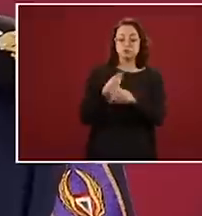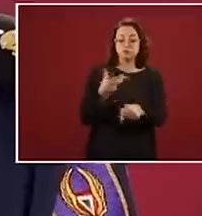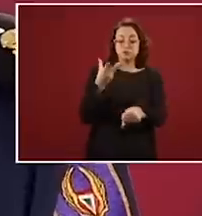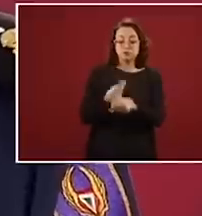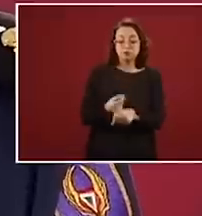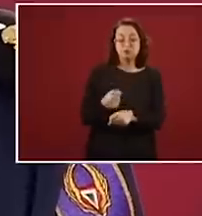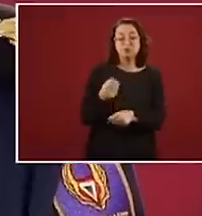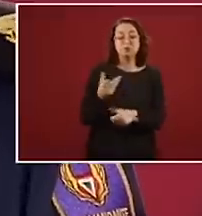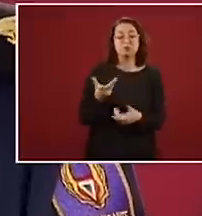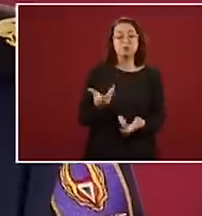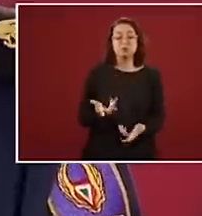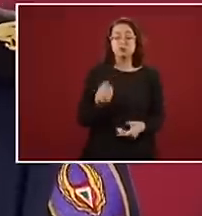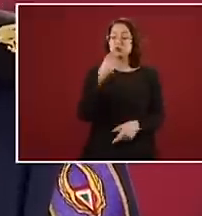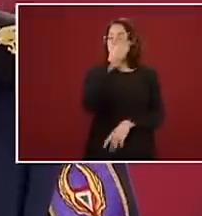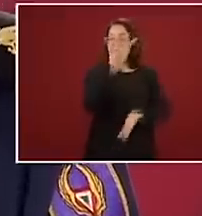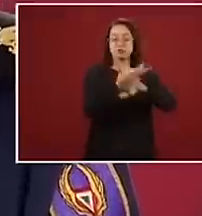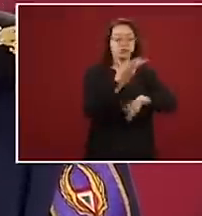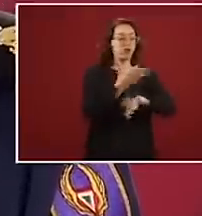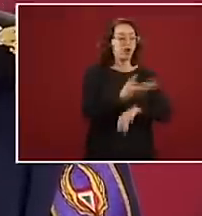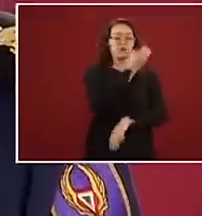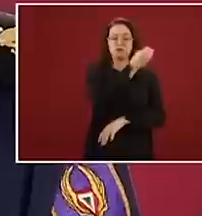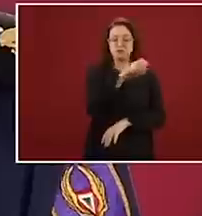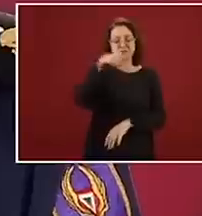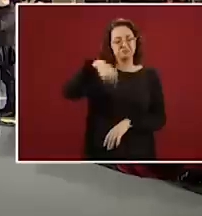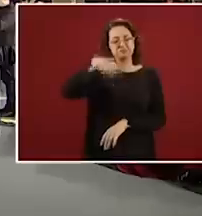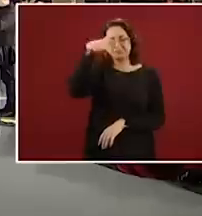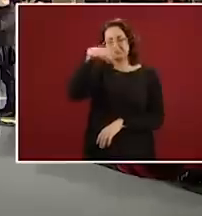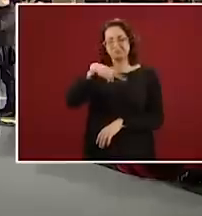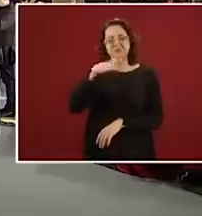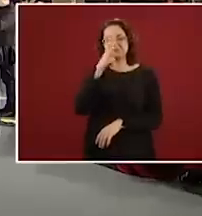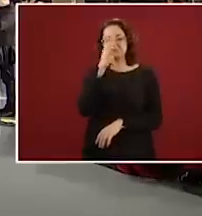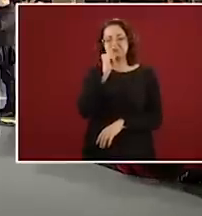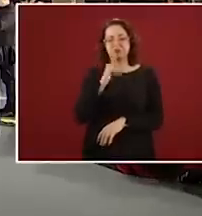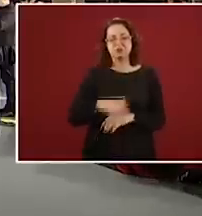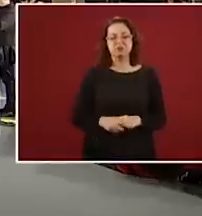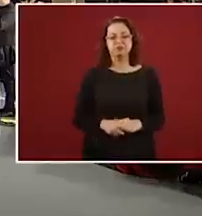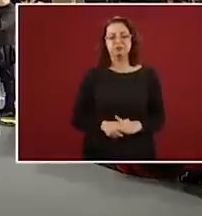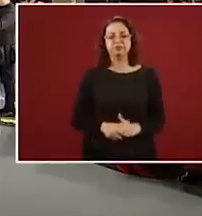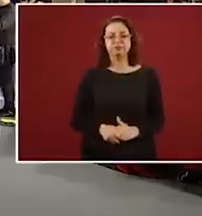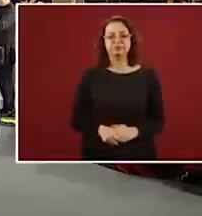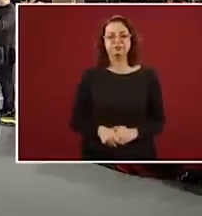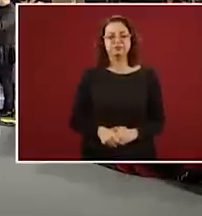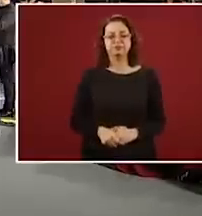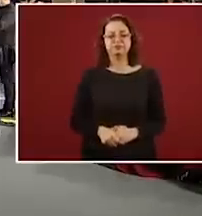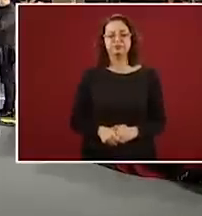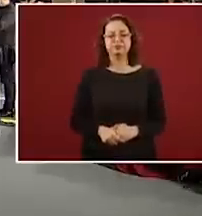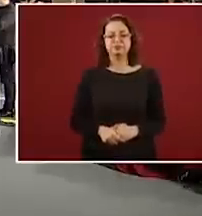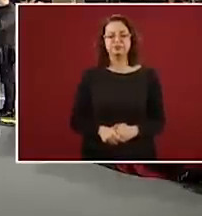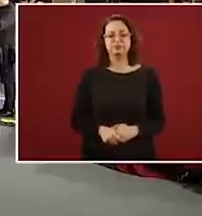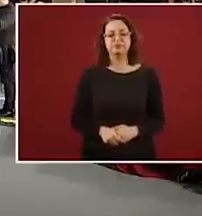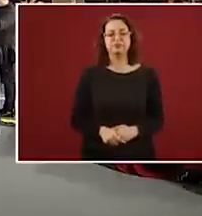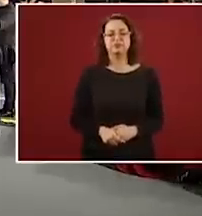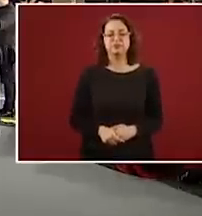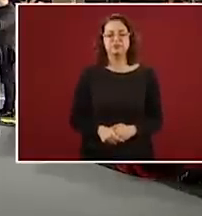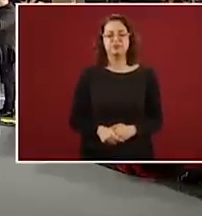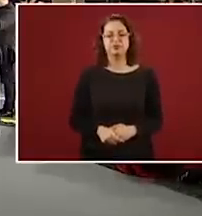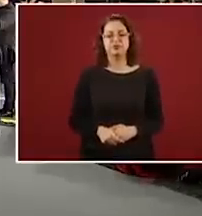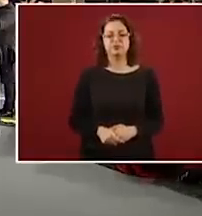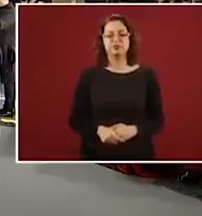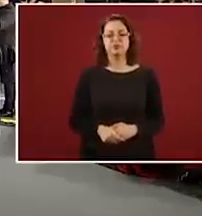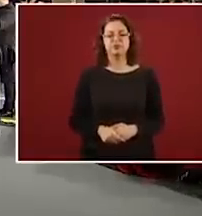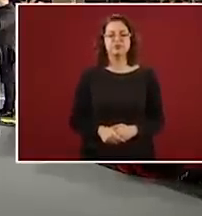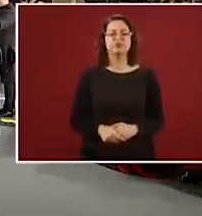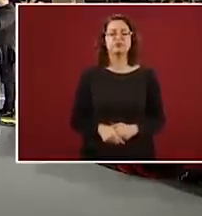Unidos. O estando allá por mantenimiento y estar guardado en un lugar. Se